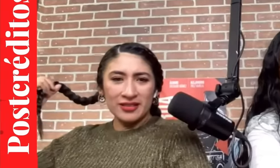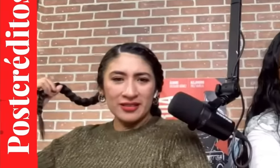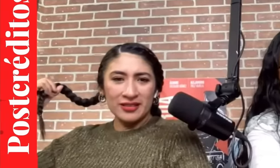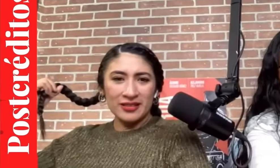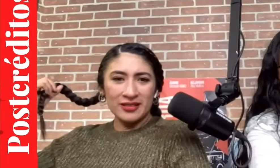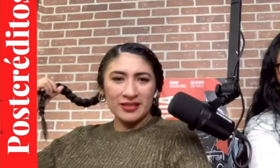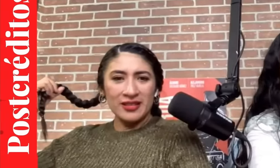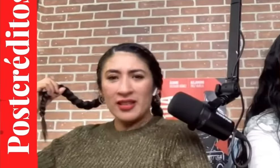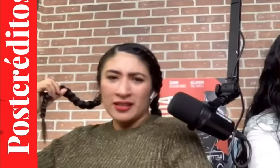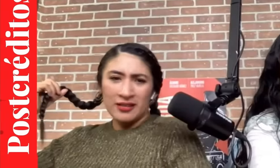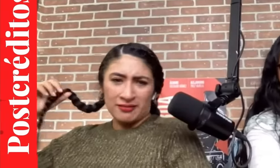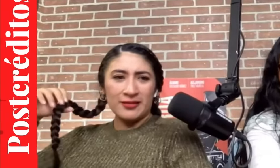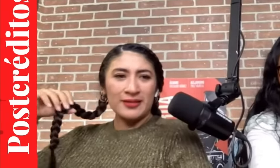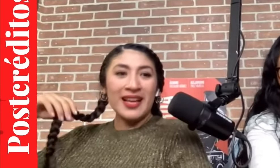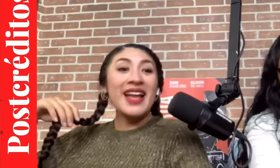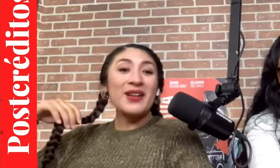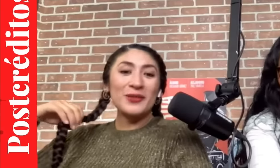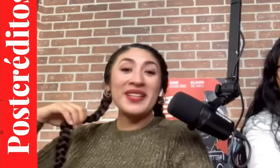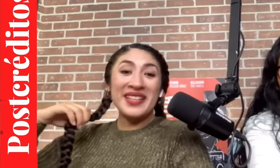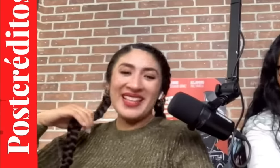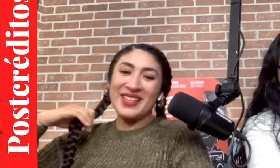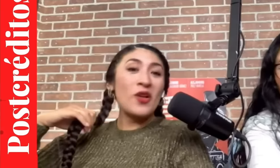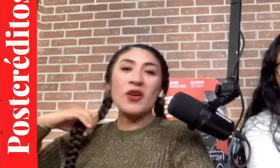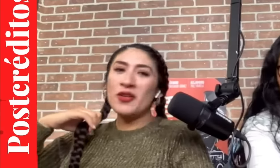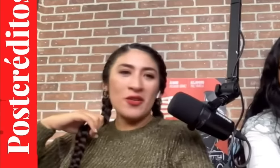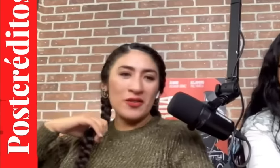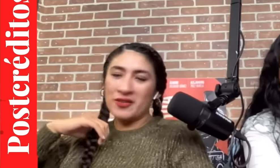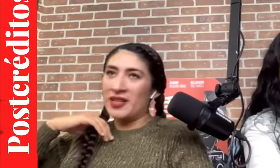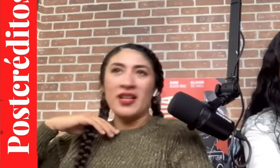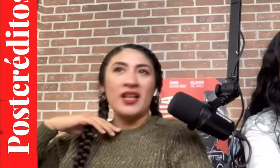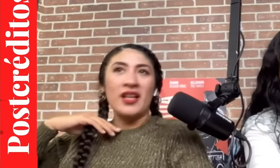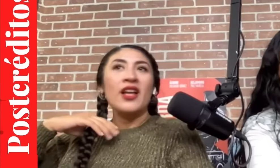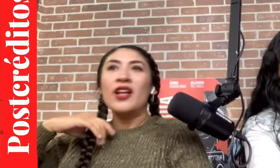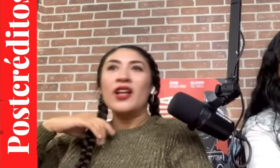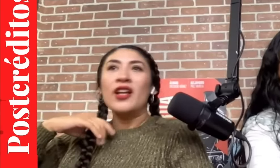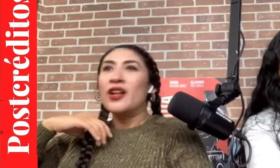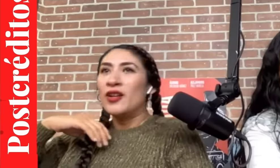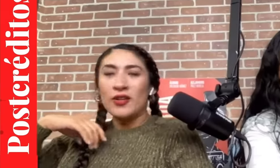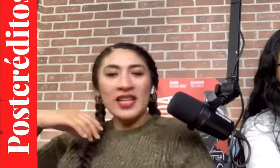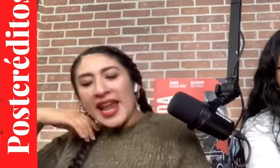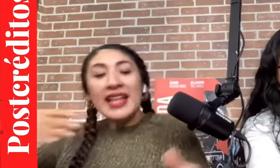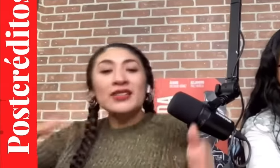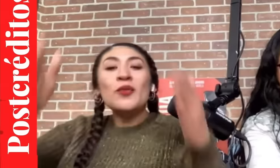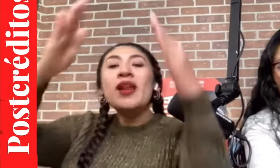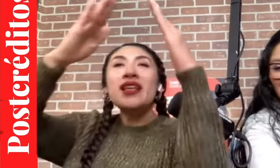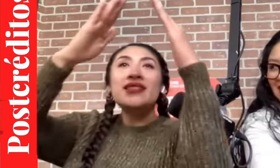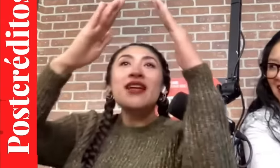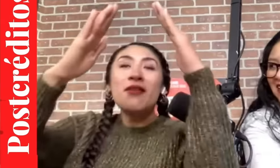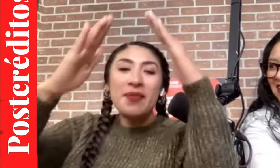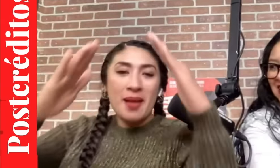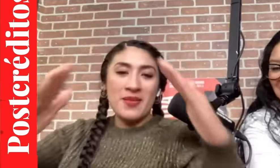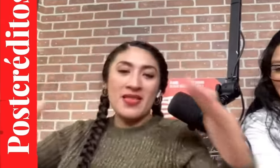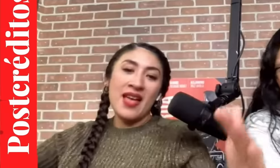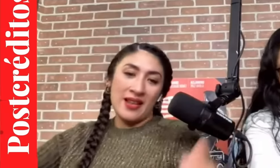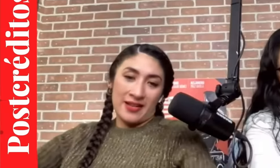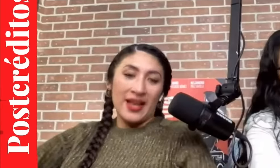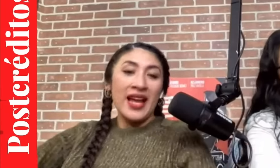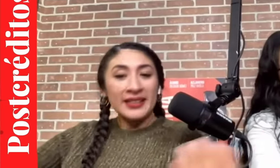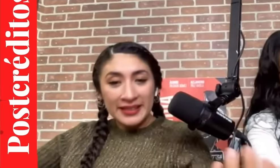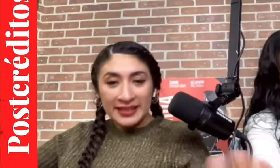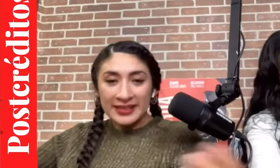Octavio que ya me compres vulgar no es que aparte no los vendo los regalo los dono los tiene que regalar es como la estafa